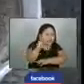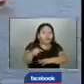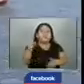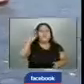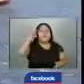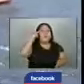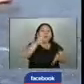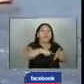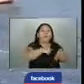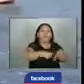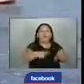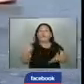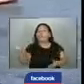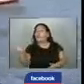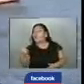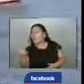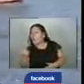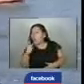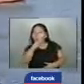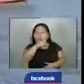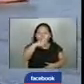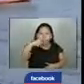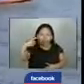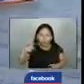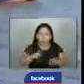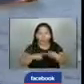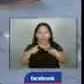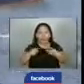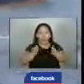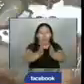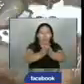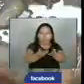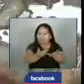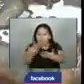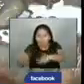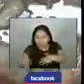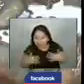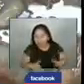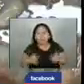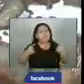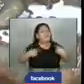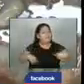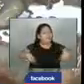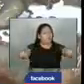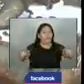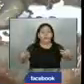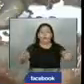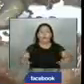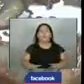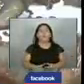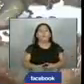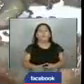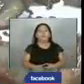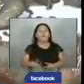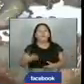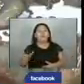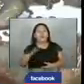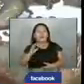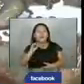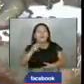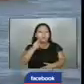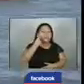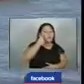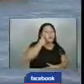veda solo se restringe la extracción de camarón marino, las otras actividades de pesca continúan con normalidad. Las autoridades